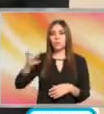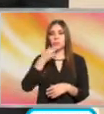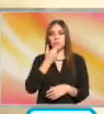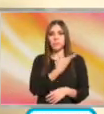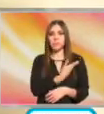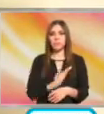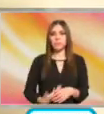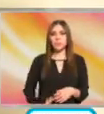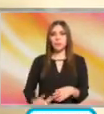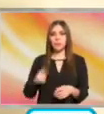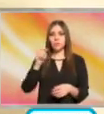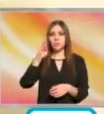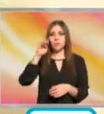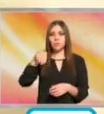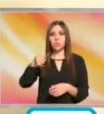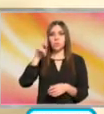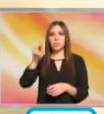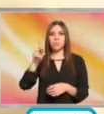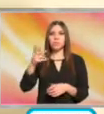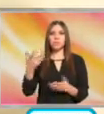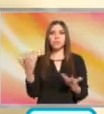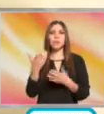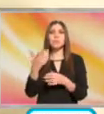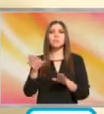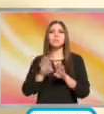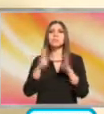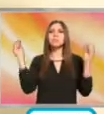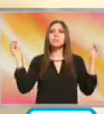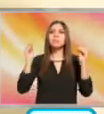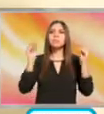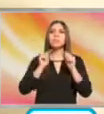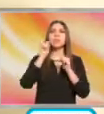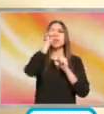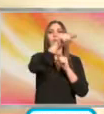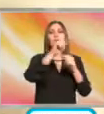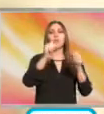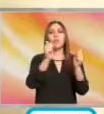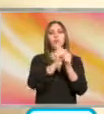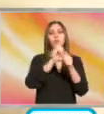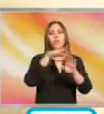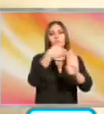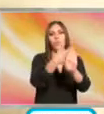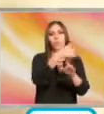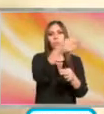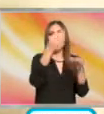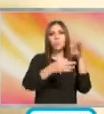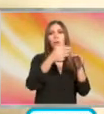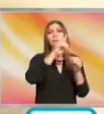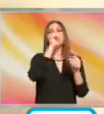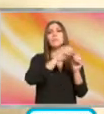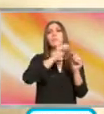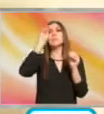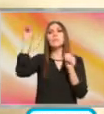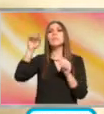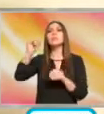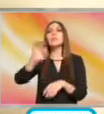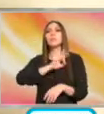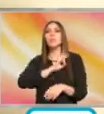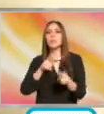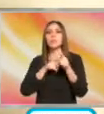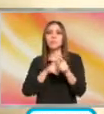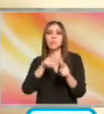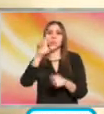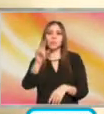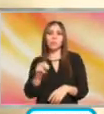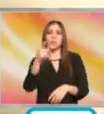este juez y de ahí pues escala a la Suprema Corte de Justicia, que finalmente va a ser quien decida si se puede o no mantener esta restricción